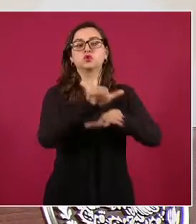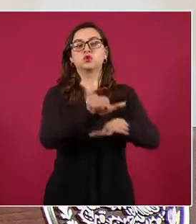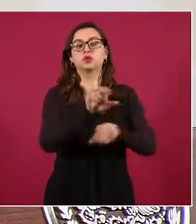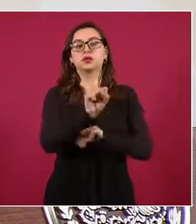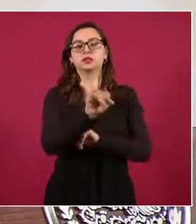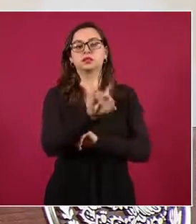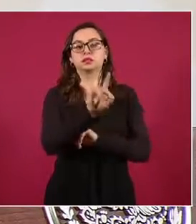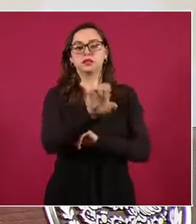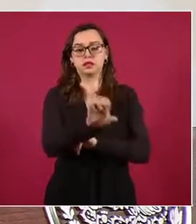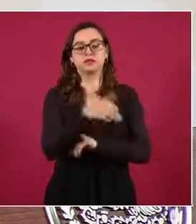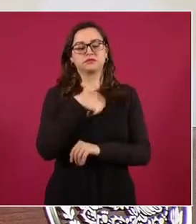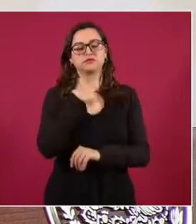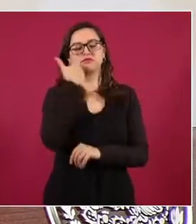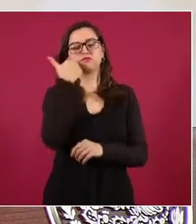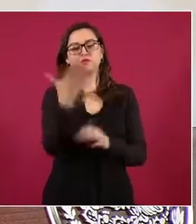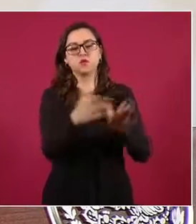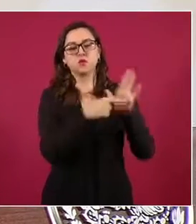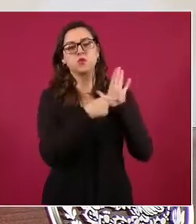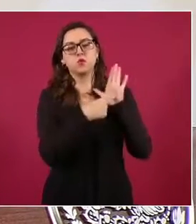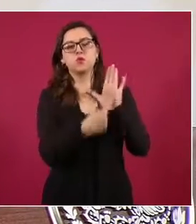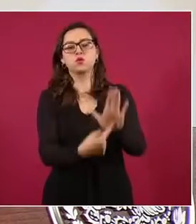pero se los quiero compartir